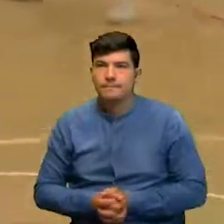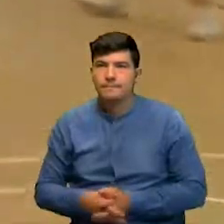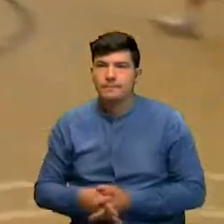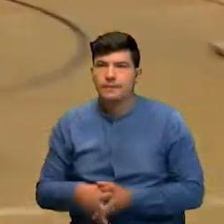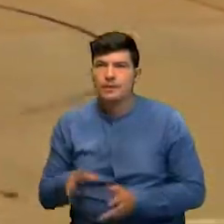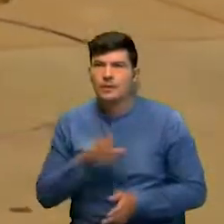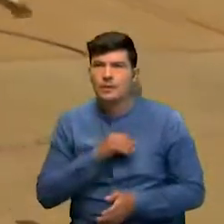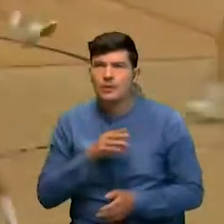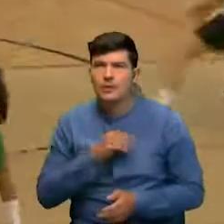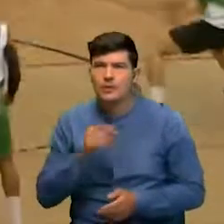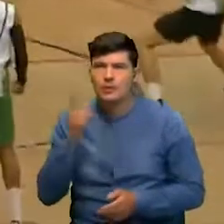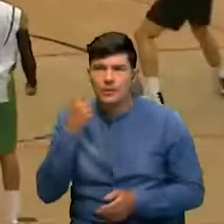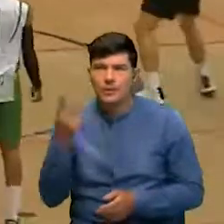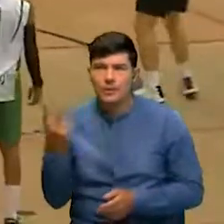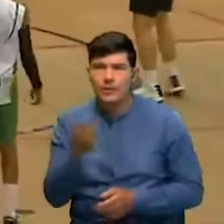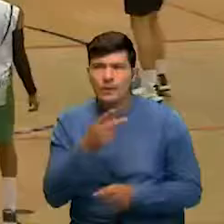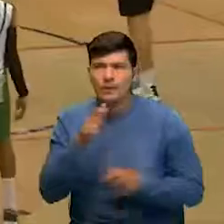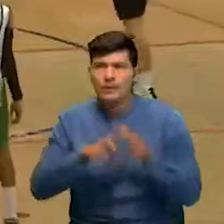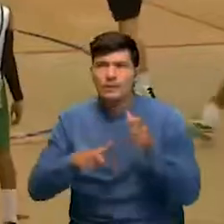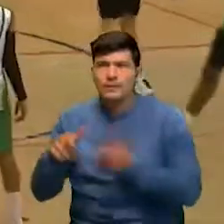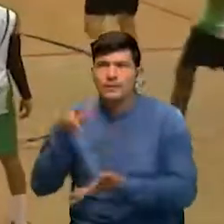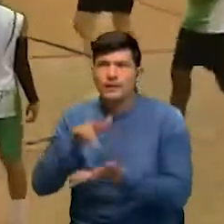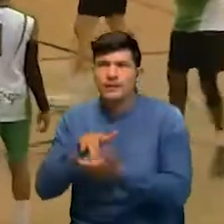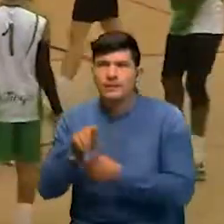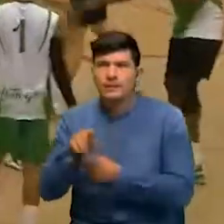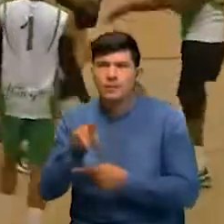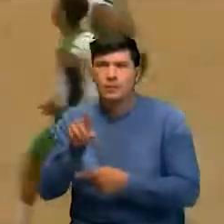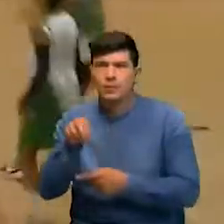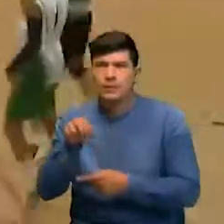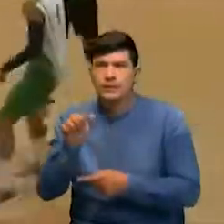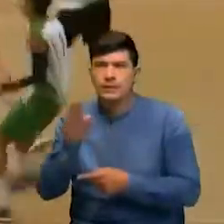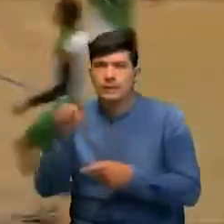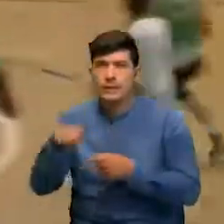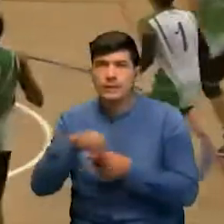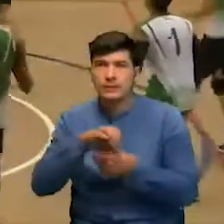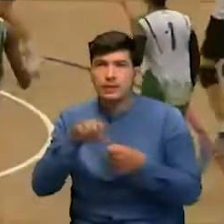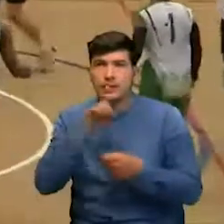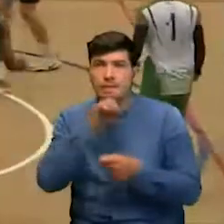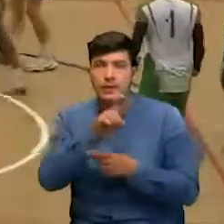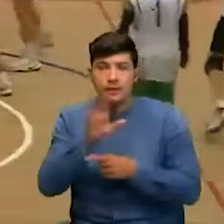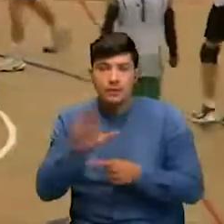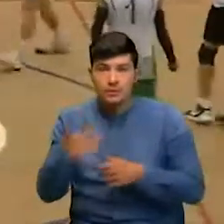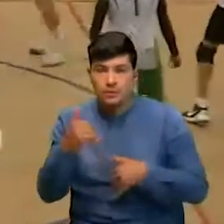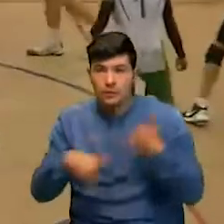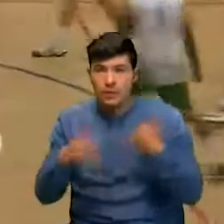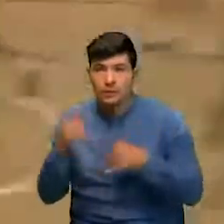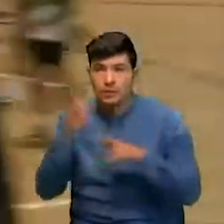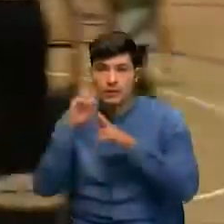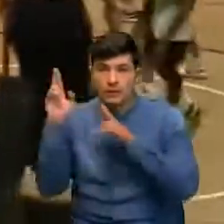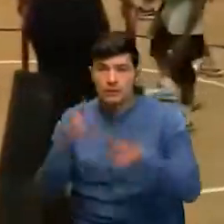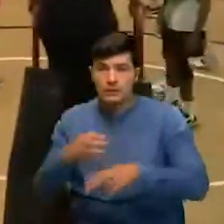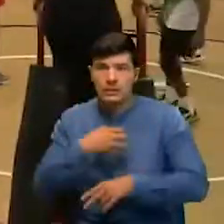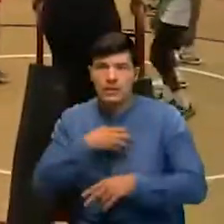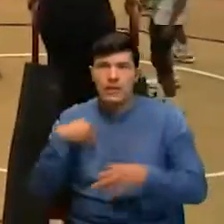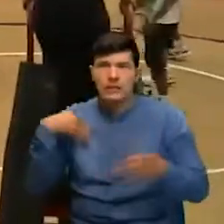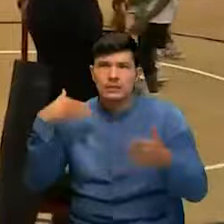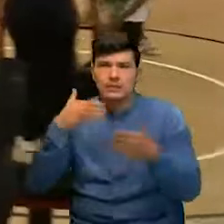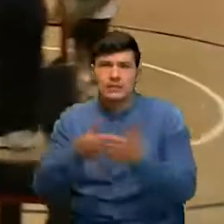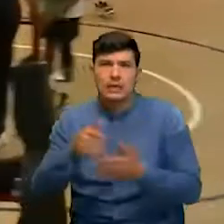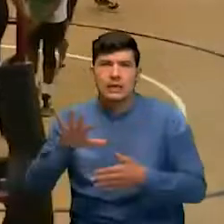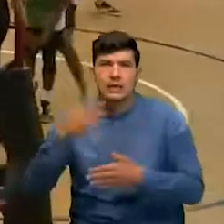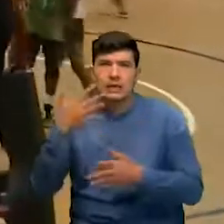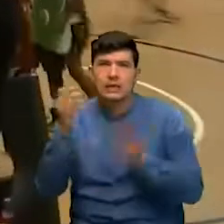Emociones de principio a fin vivieron los asistentes al Coliseo de la UNAP en Bucaramanga. El partido que definía al campeón se extendió hasta el quinto